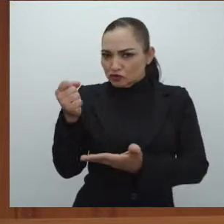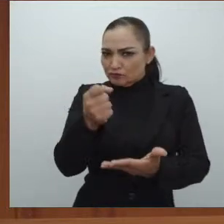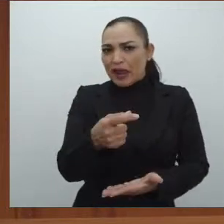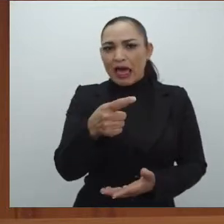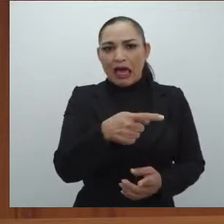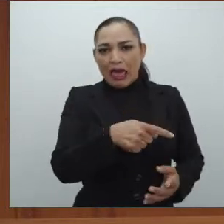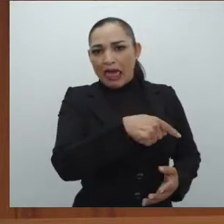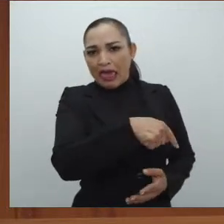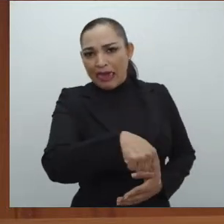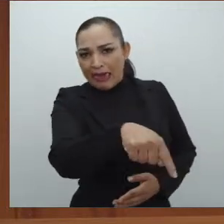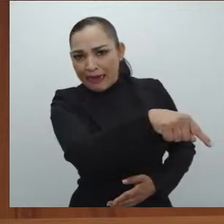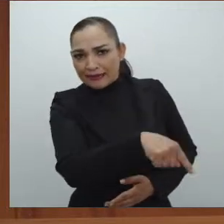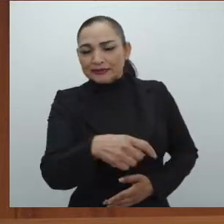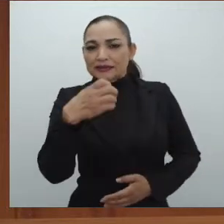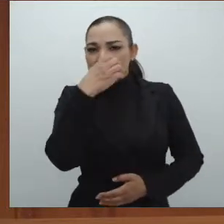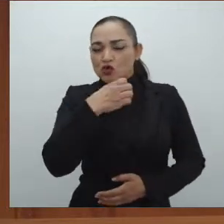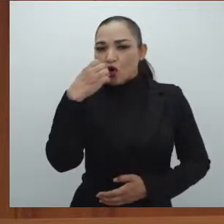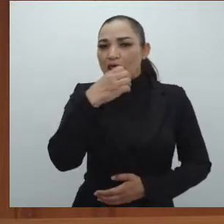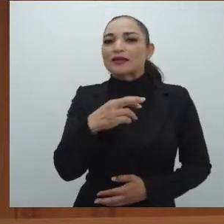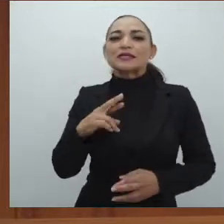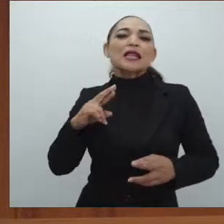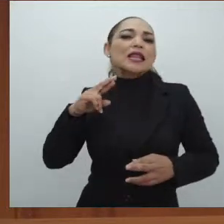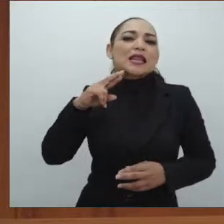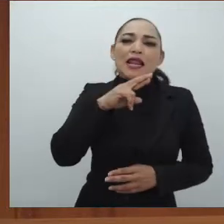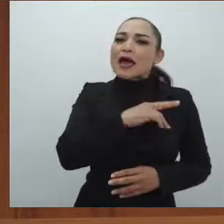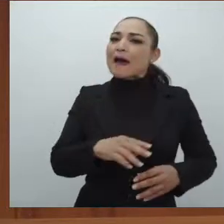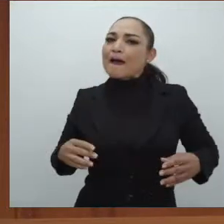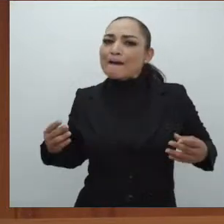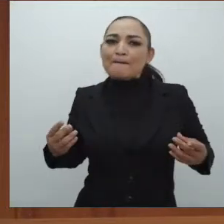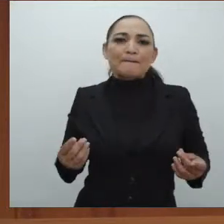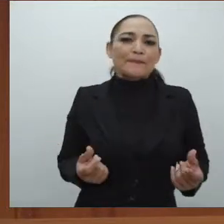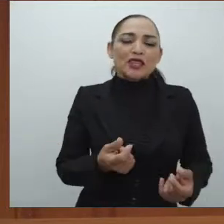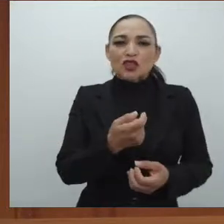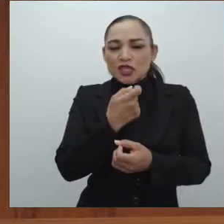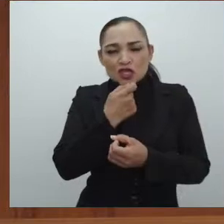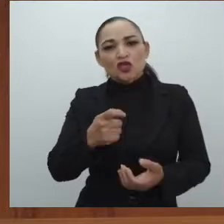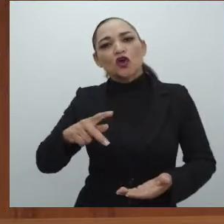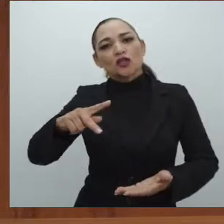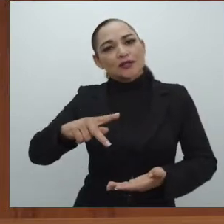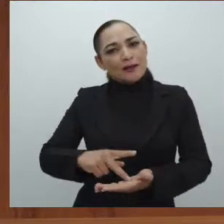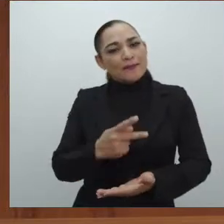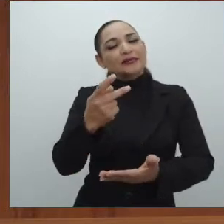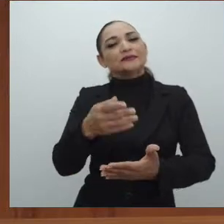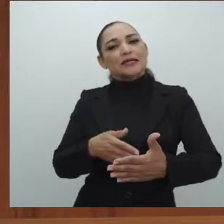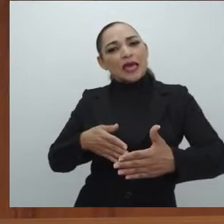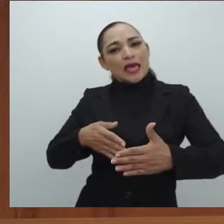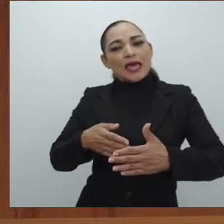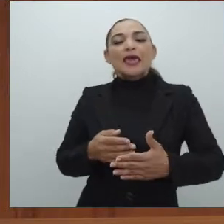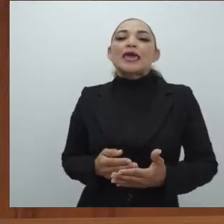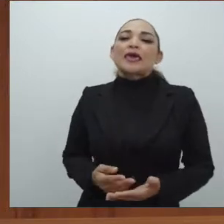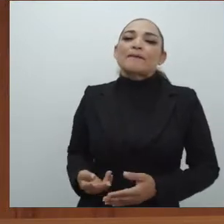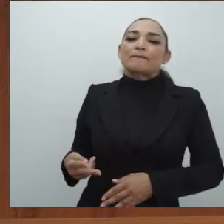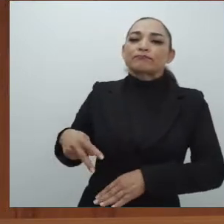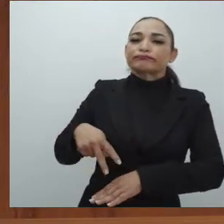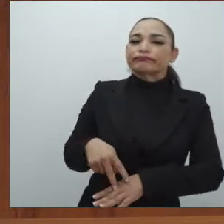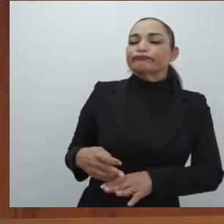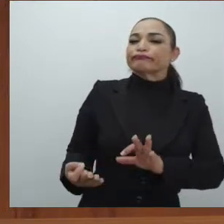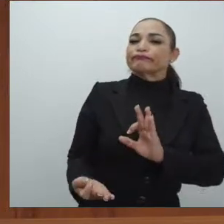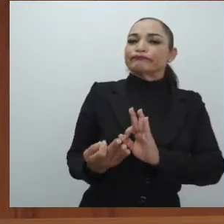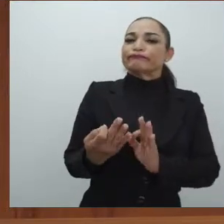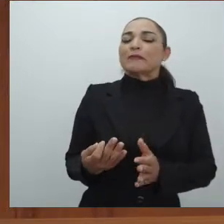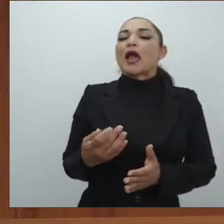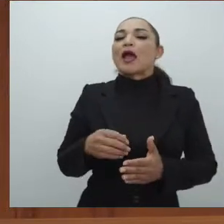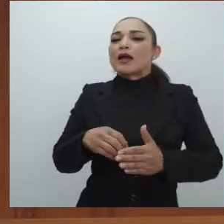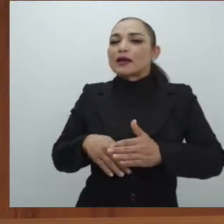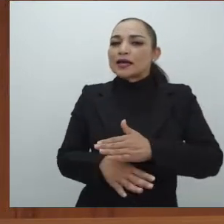los niños y jóvenes puedan regresar a las escuelas. O sea, hay una atención